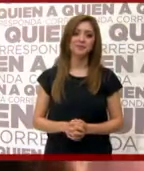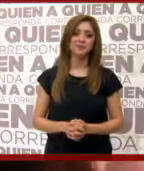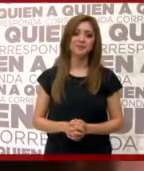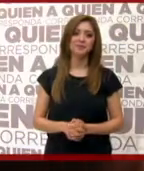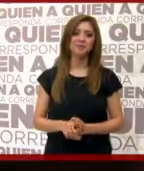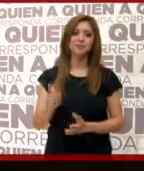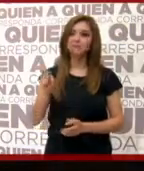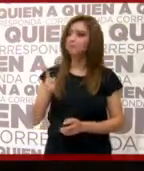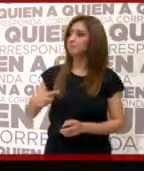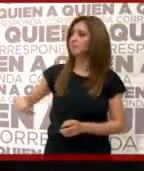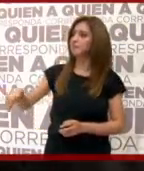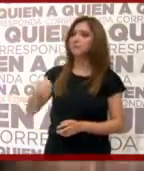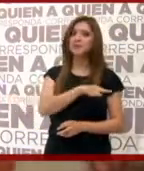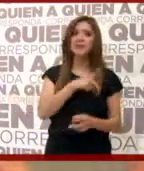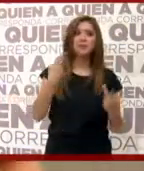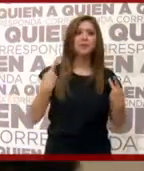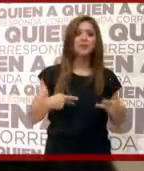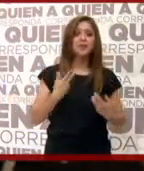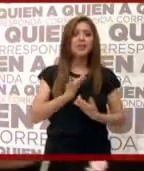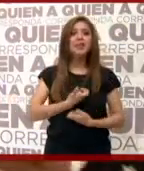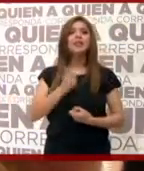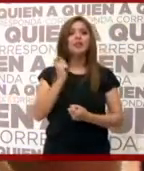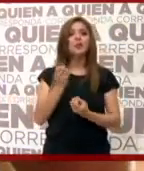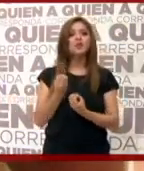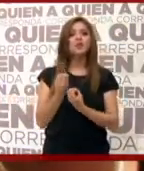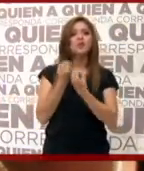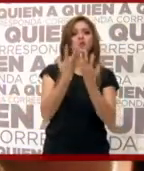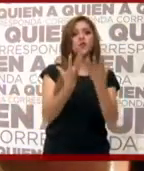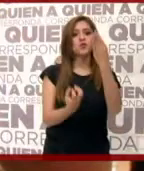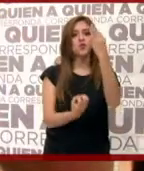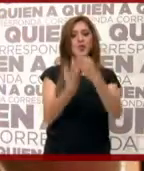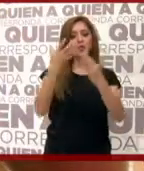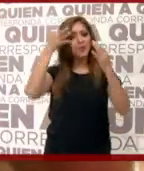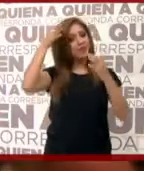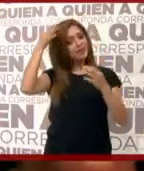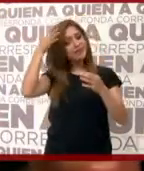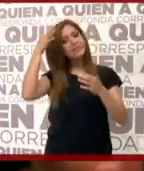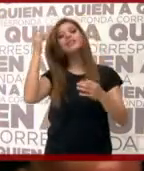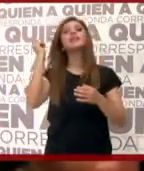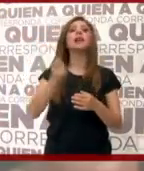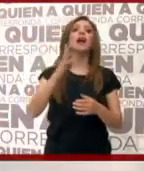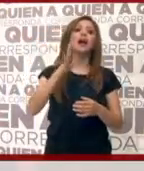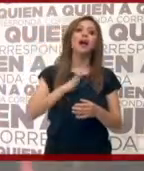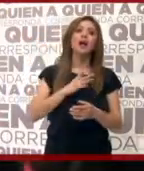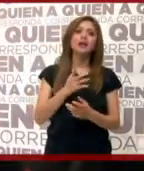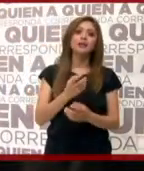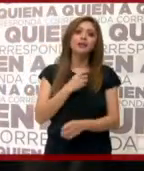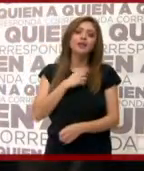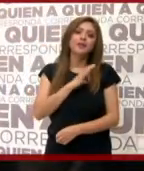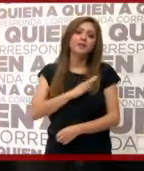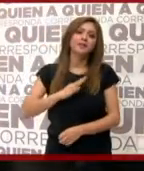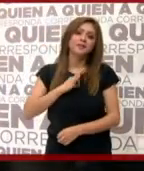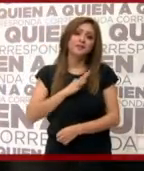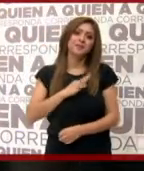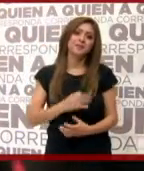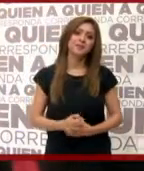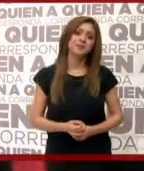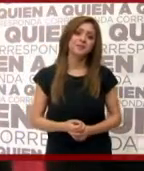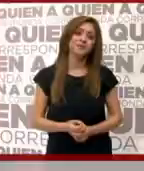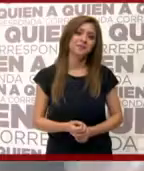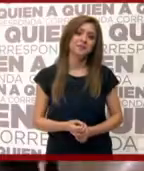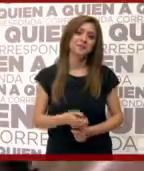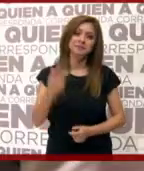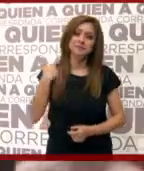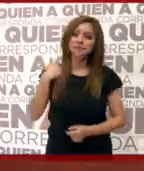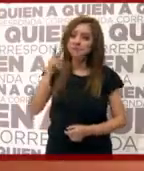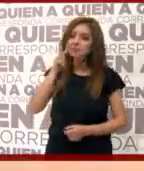Ante un público conmovido, Alice estrenó su nuevo cabello. Recibió una inyección con dosis de felicidad. Verle su carita